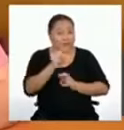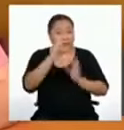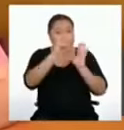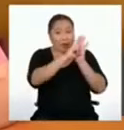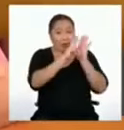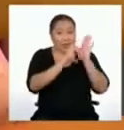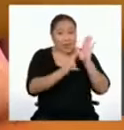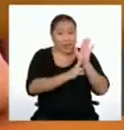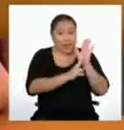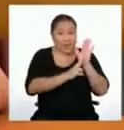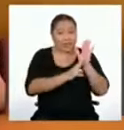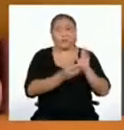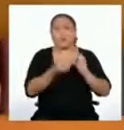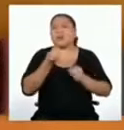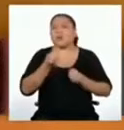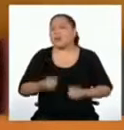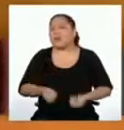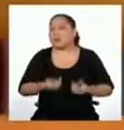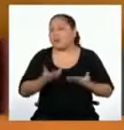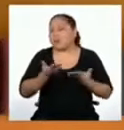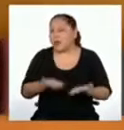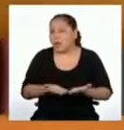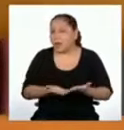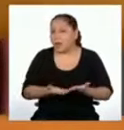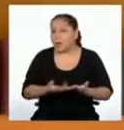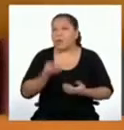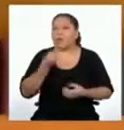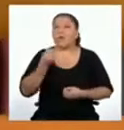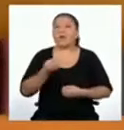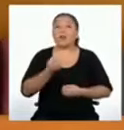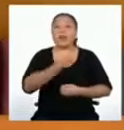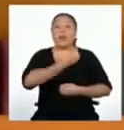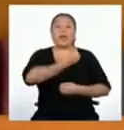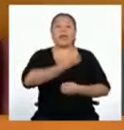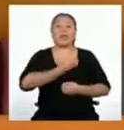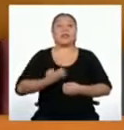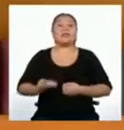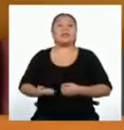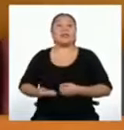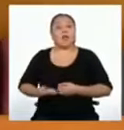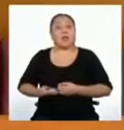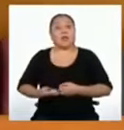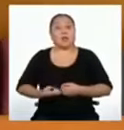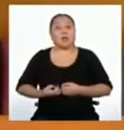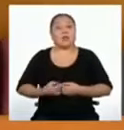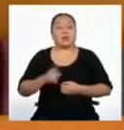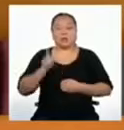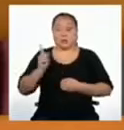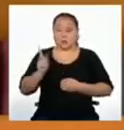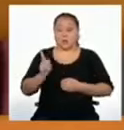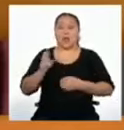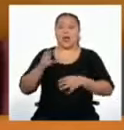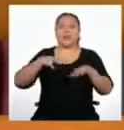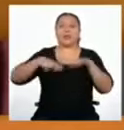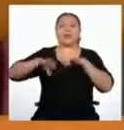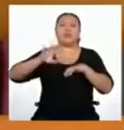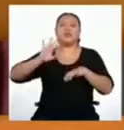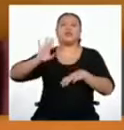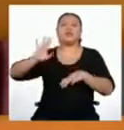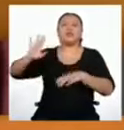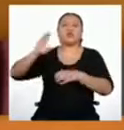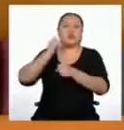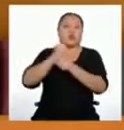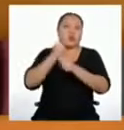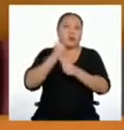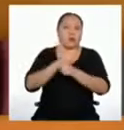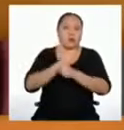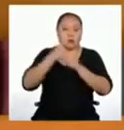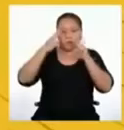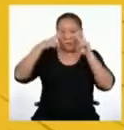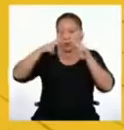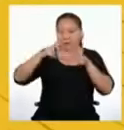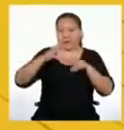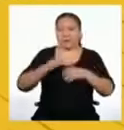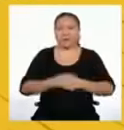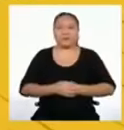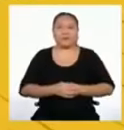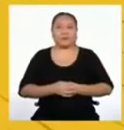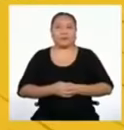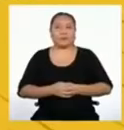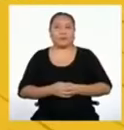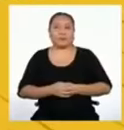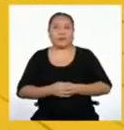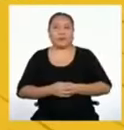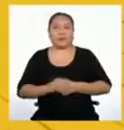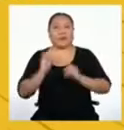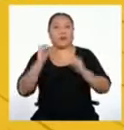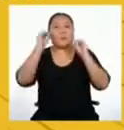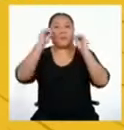están tomando porque el gobierno ha estado haciendo uso de sus facultades. Mira esto, se